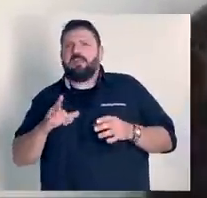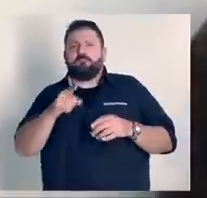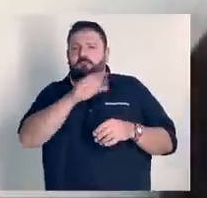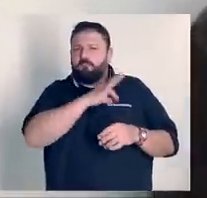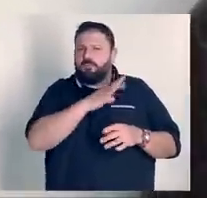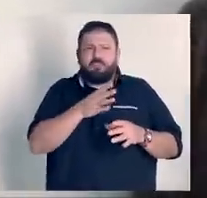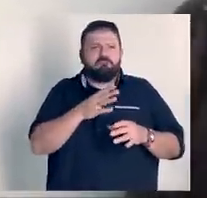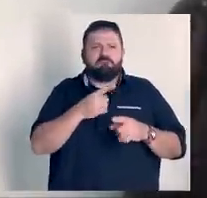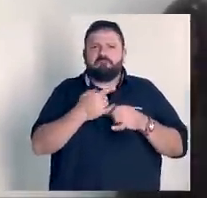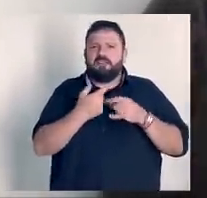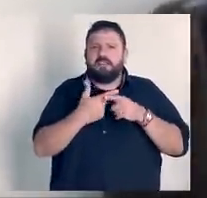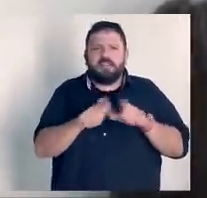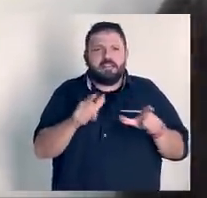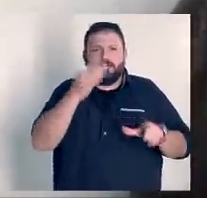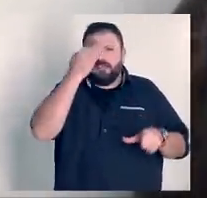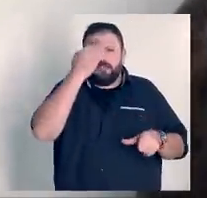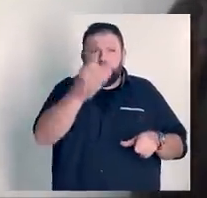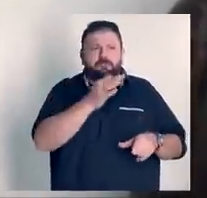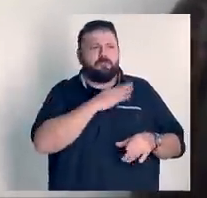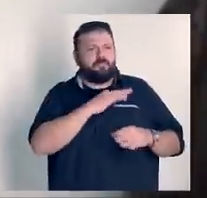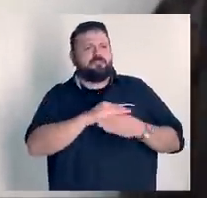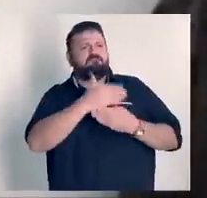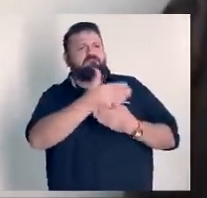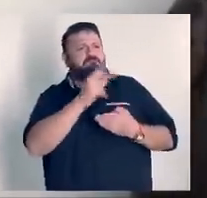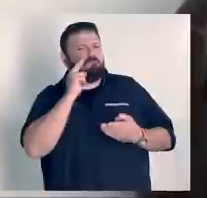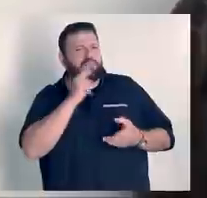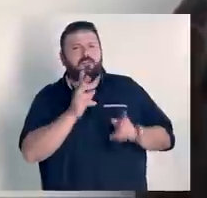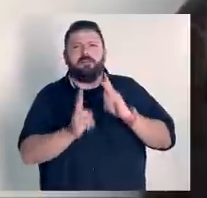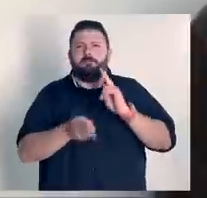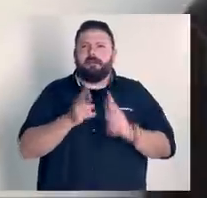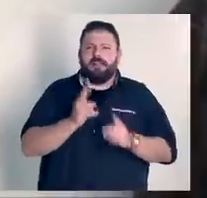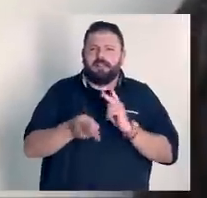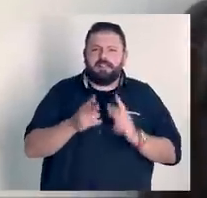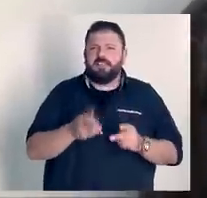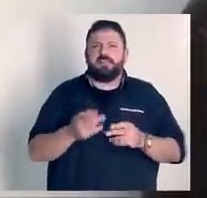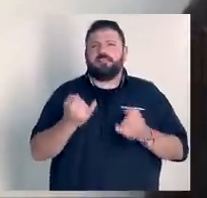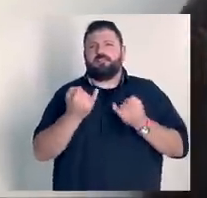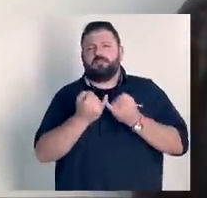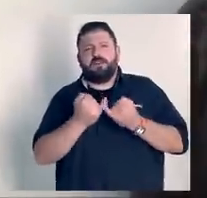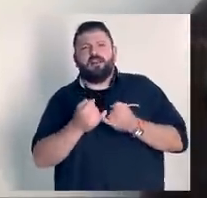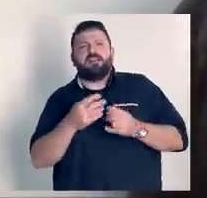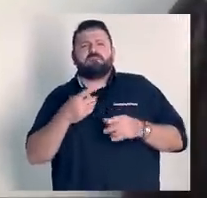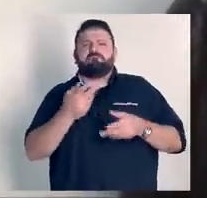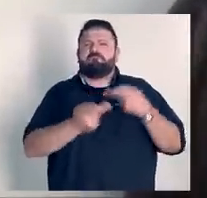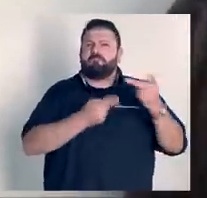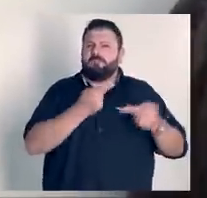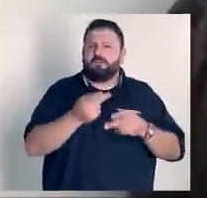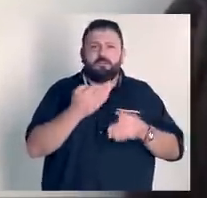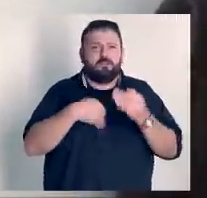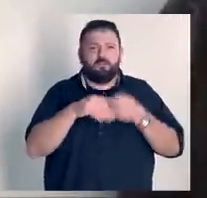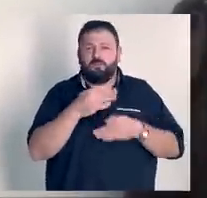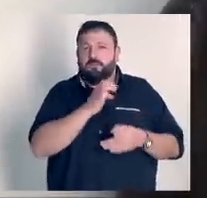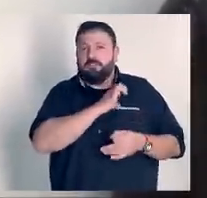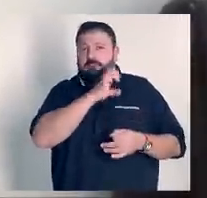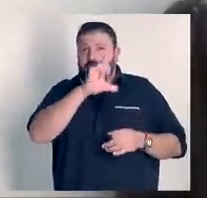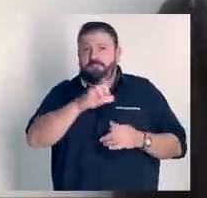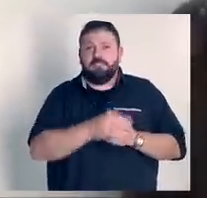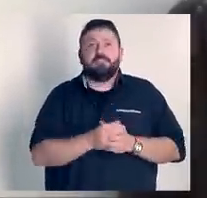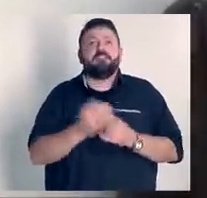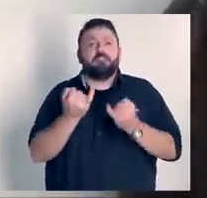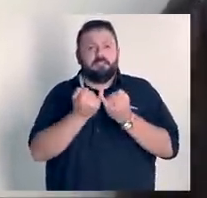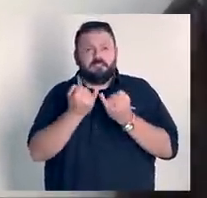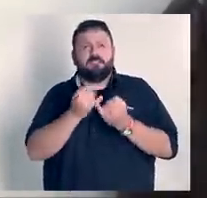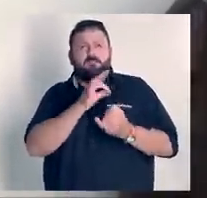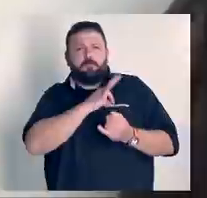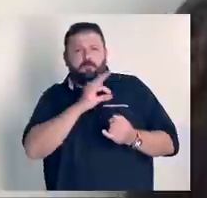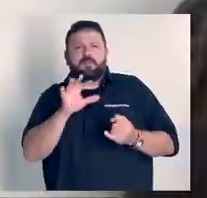conectar, tomar una plática, una charla de uno de los expositores, empresarios, líderes o invitados especiales. Se pueden